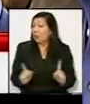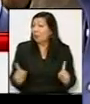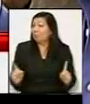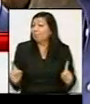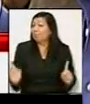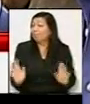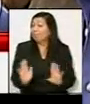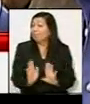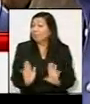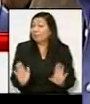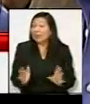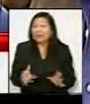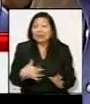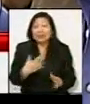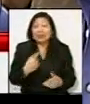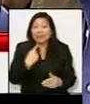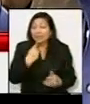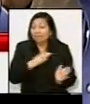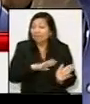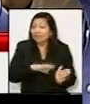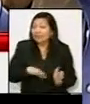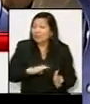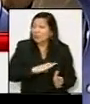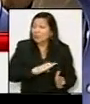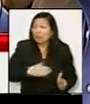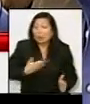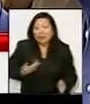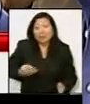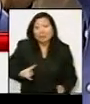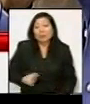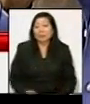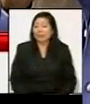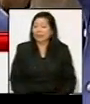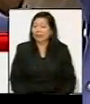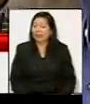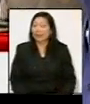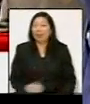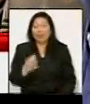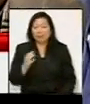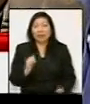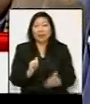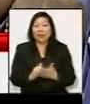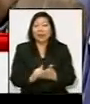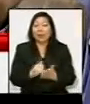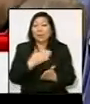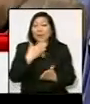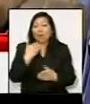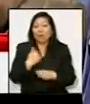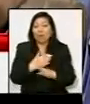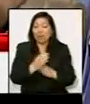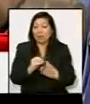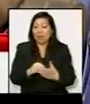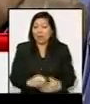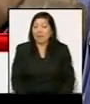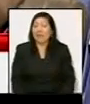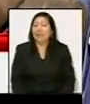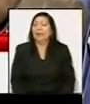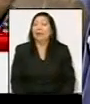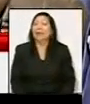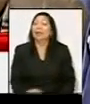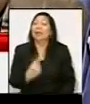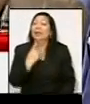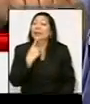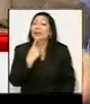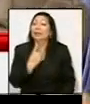cara si en el sentido de que lo desecha el fiscal no puede aumentarlo por sí mismo creo que esta sería la mejor fórmula presidente lo que se está